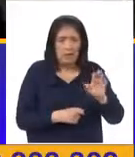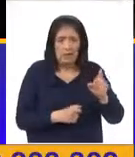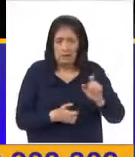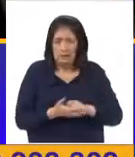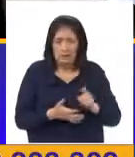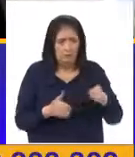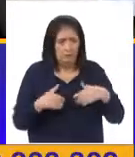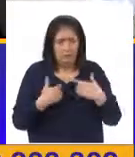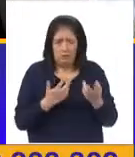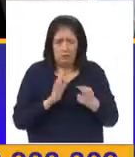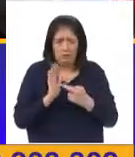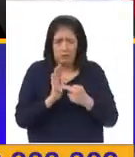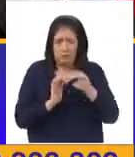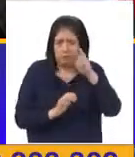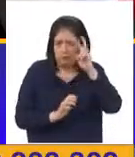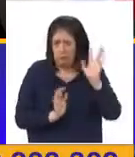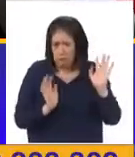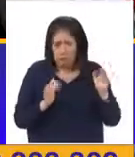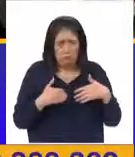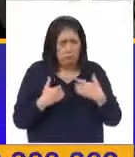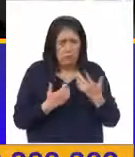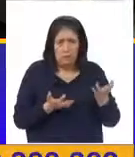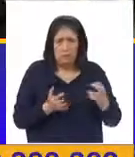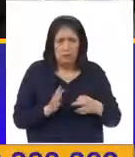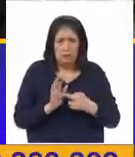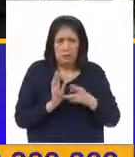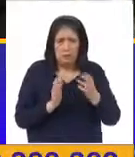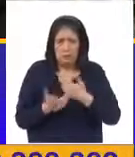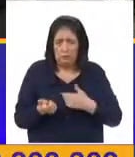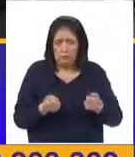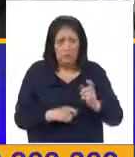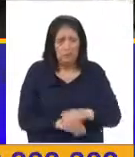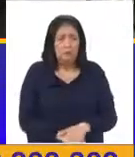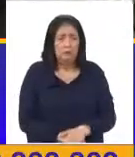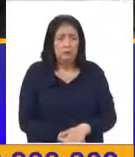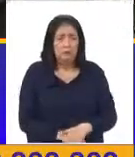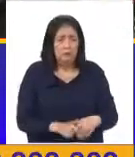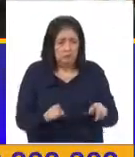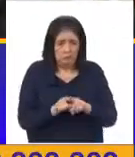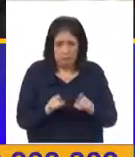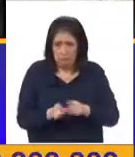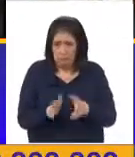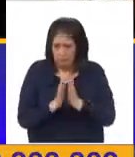Ese señor no puede representar al Perú. No puede representar al gobierno.